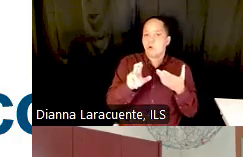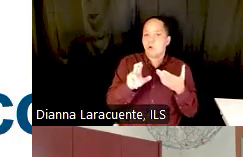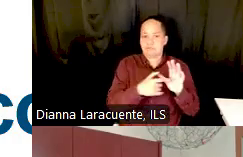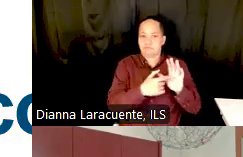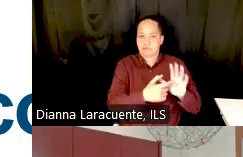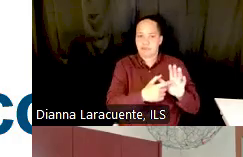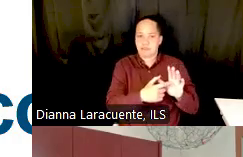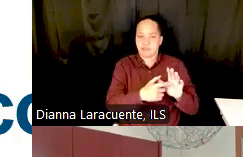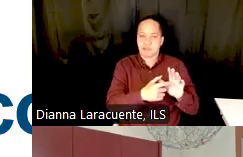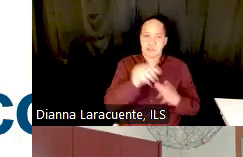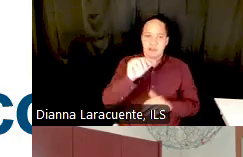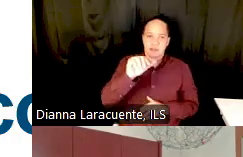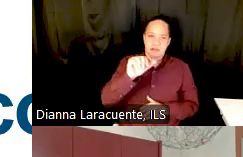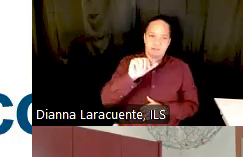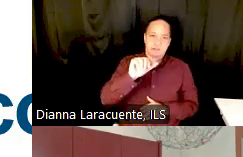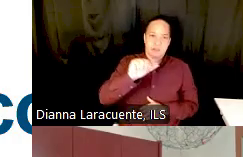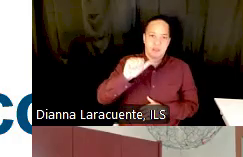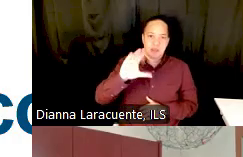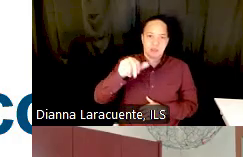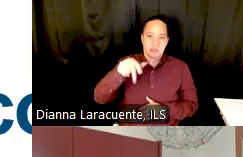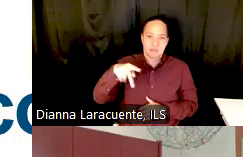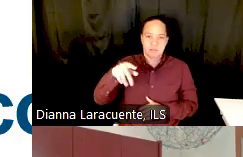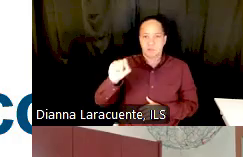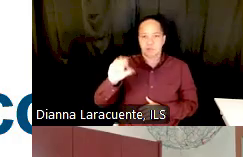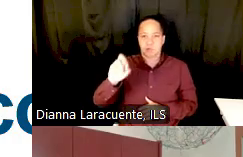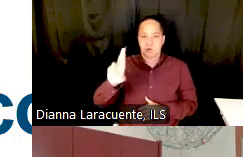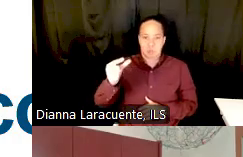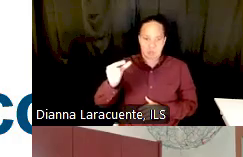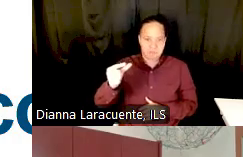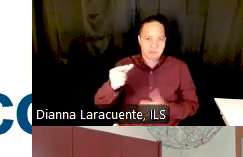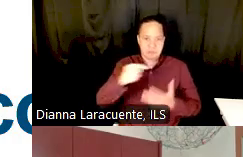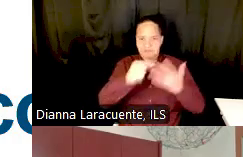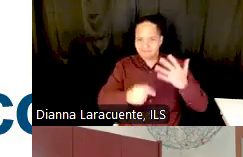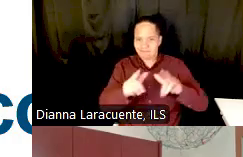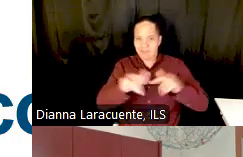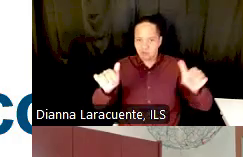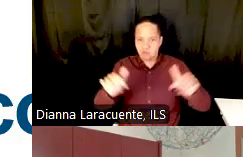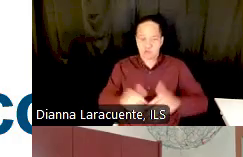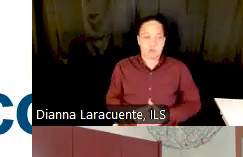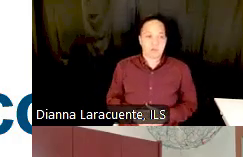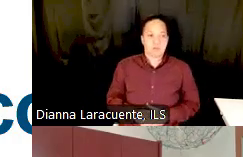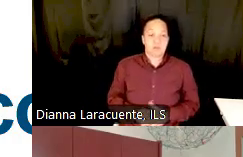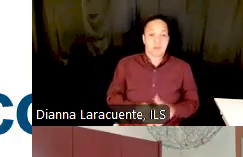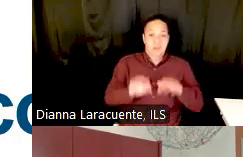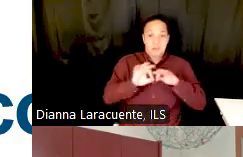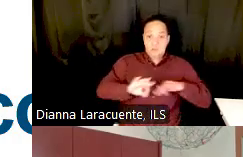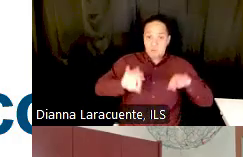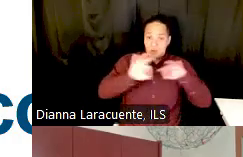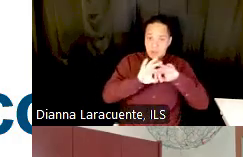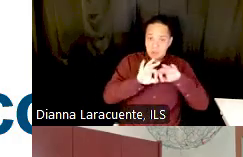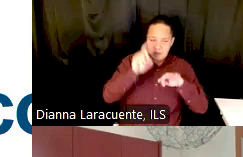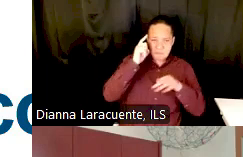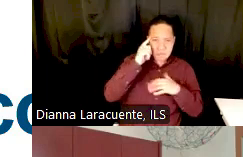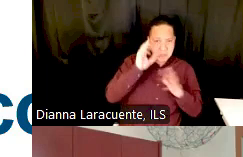Academia de Psiquiatría y Adolescentes, que está en todos los idiomas. También creo que es importante que en las escuelas